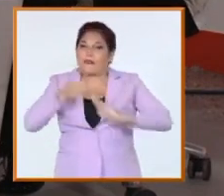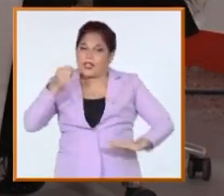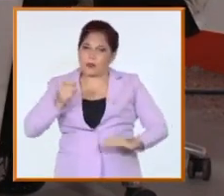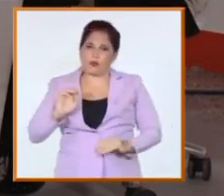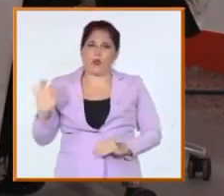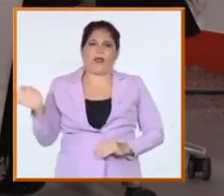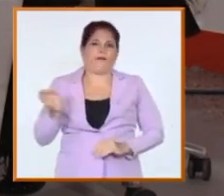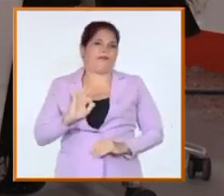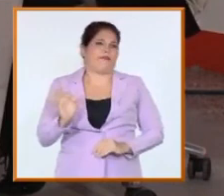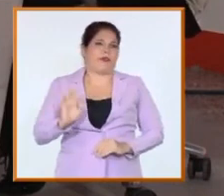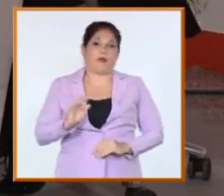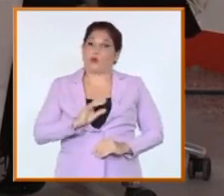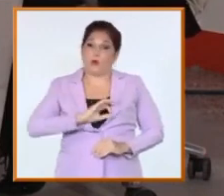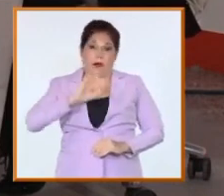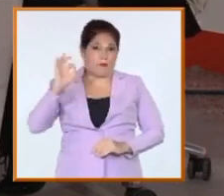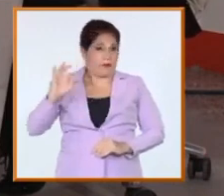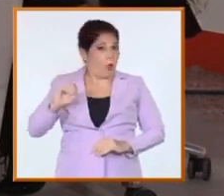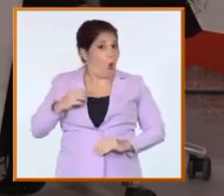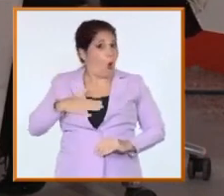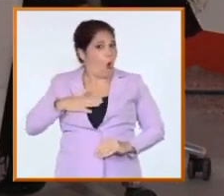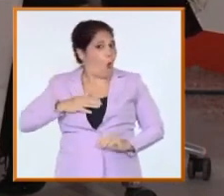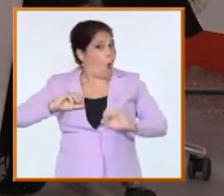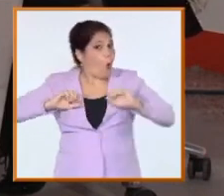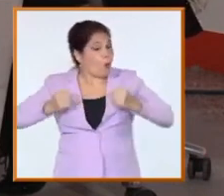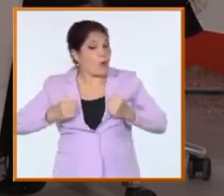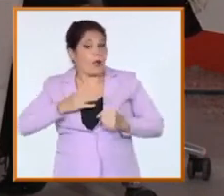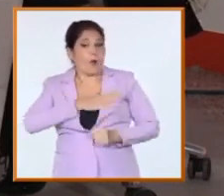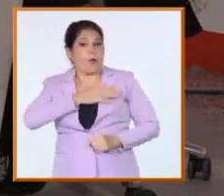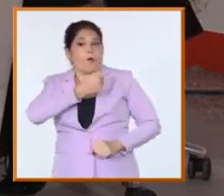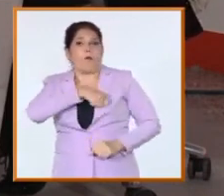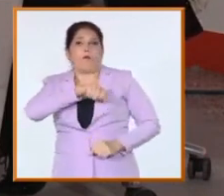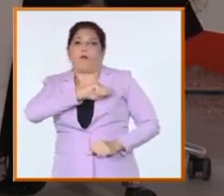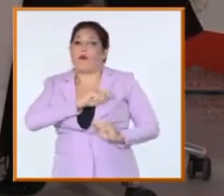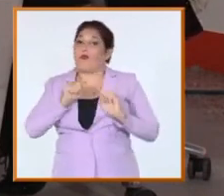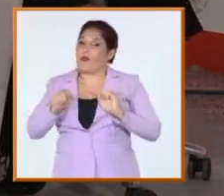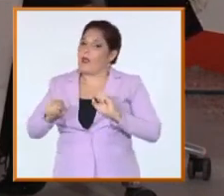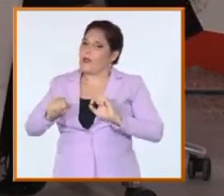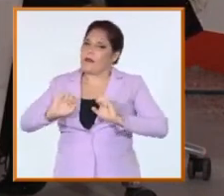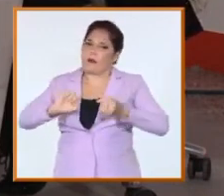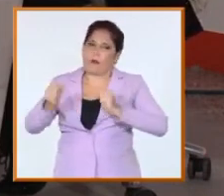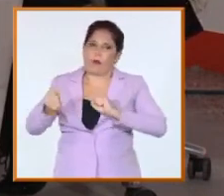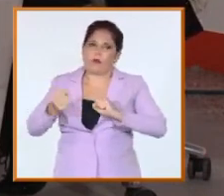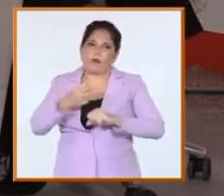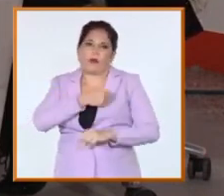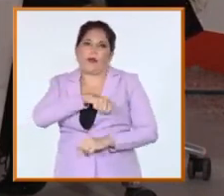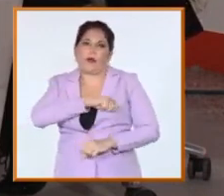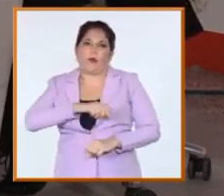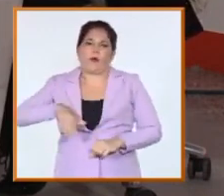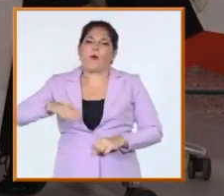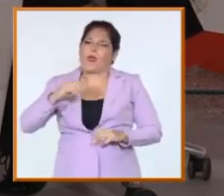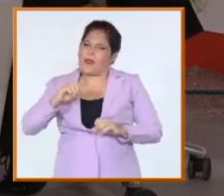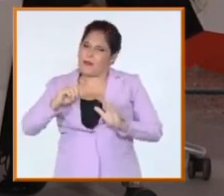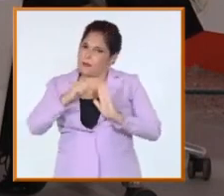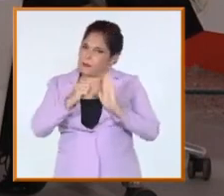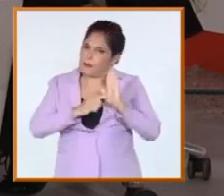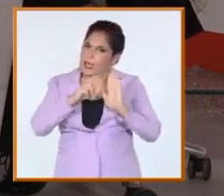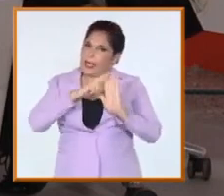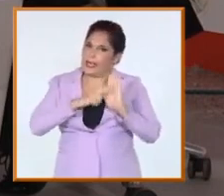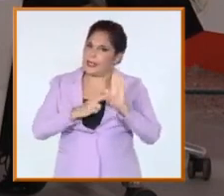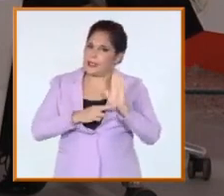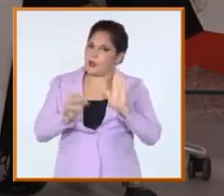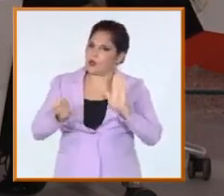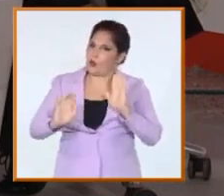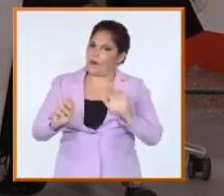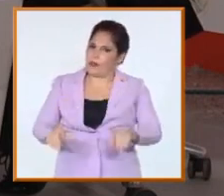no tienen el habitable ni lo van a tener sino entra también por el tema de la regulaciones urbanas o sea tiene que cumplir un grupo requisito que no están cumpliendo